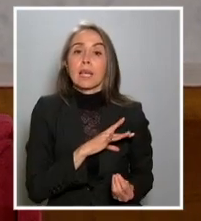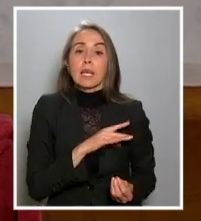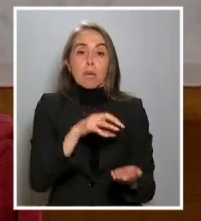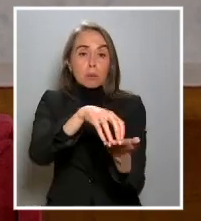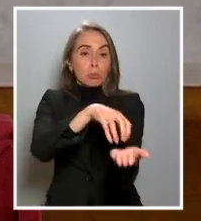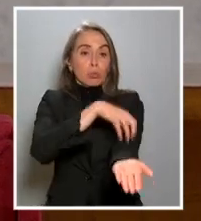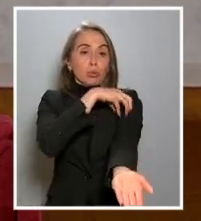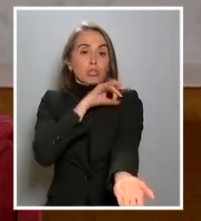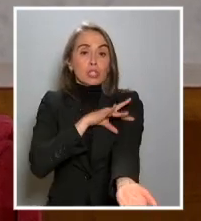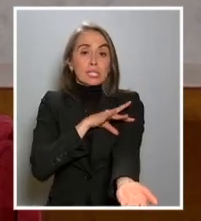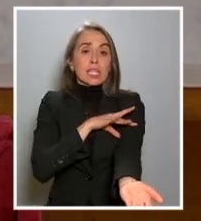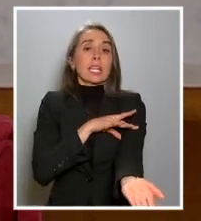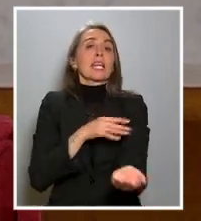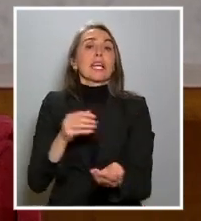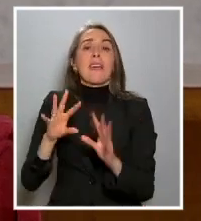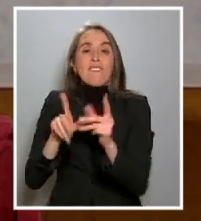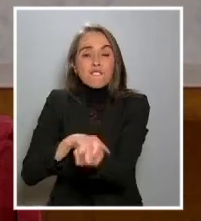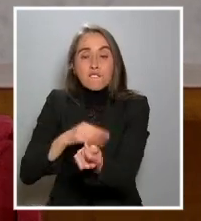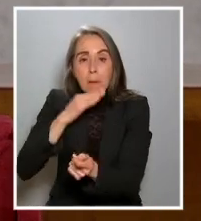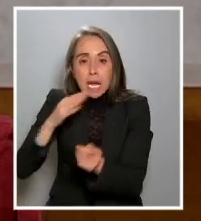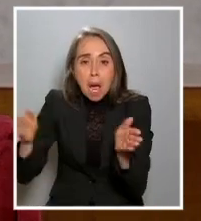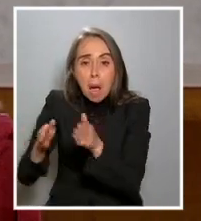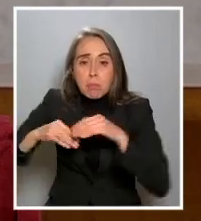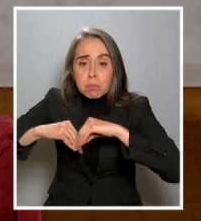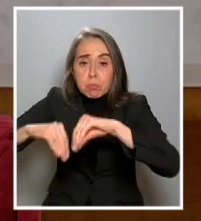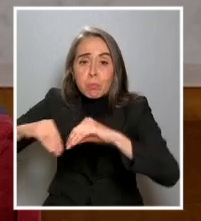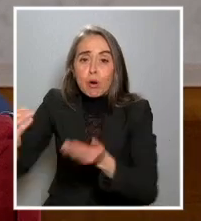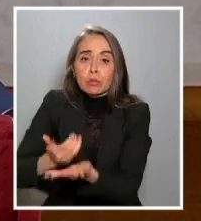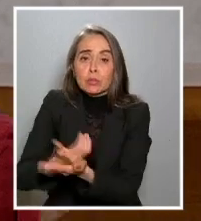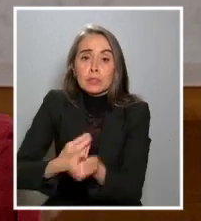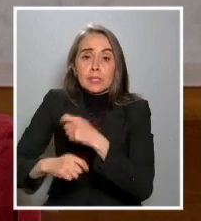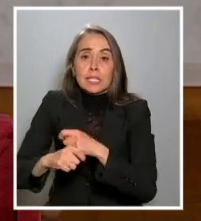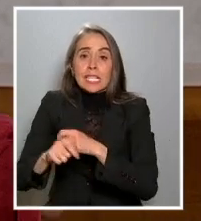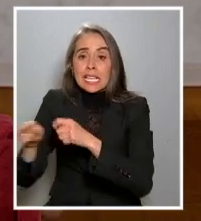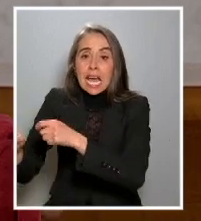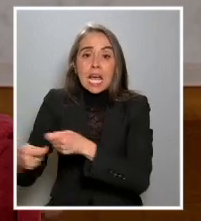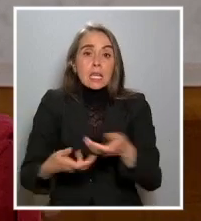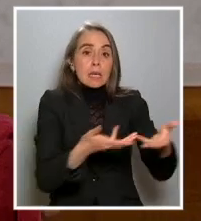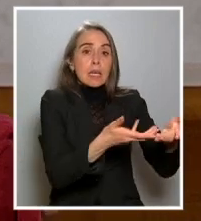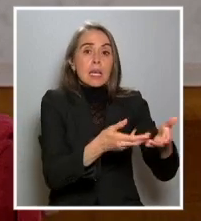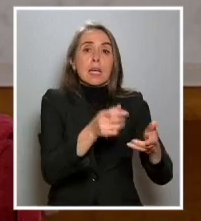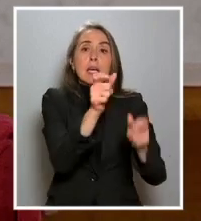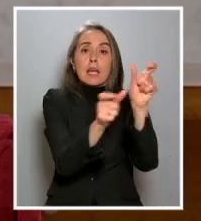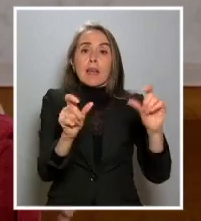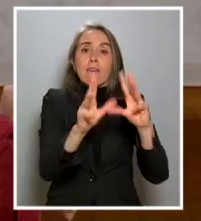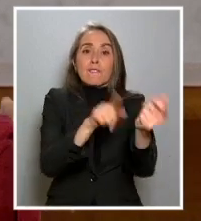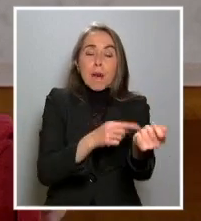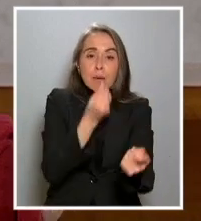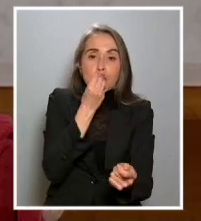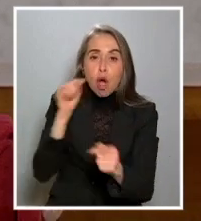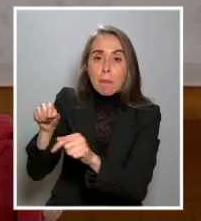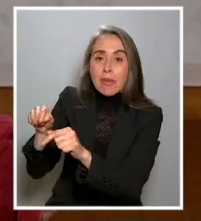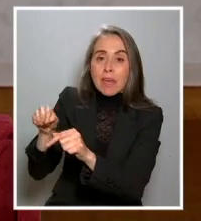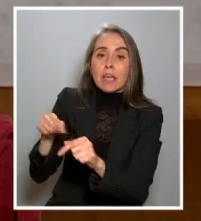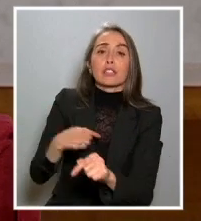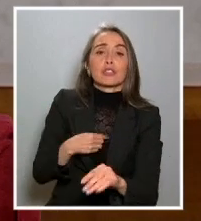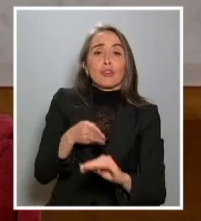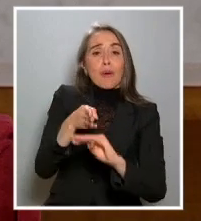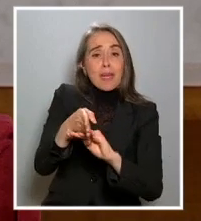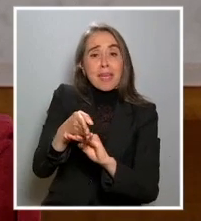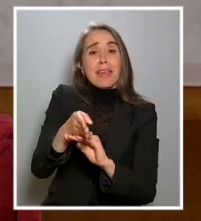país depende de la agricultura familiar campesina para abastecer las mesas de nuestros hogares. En mis recorridos por nuestra